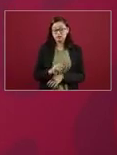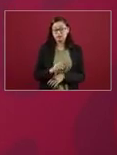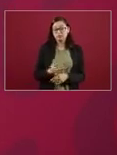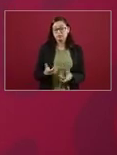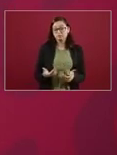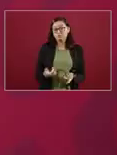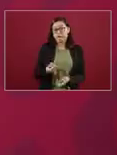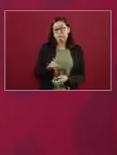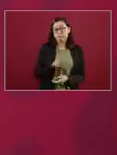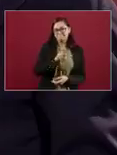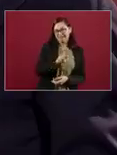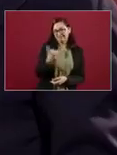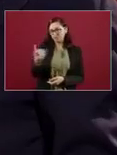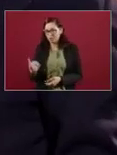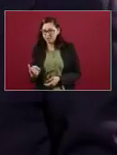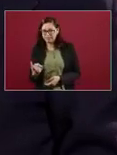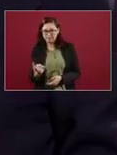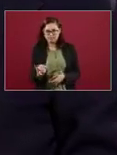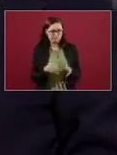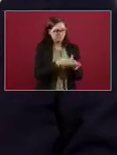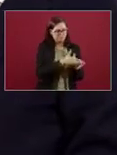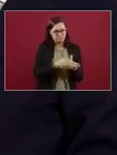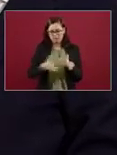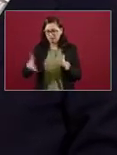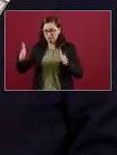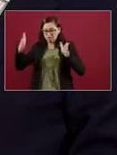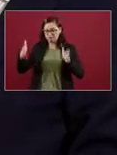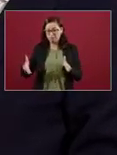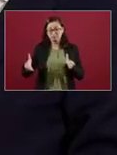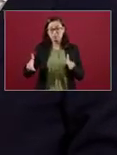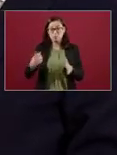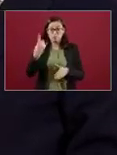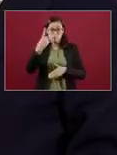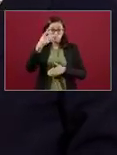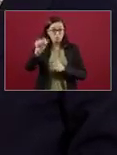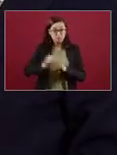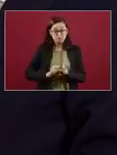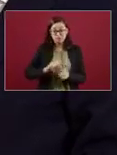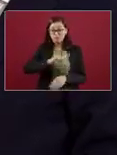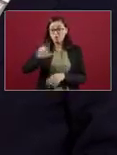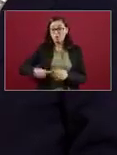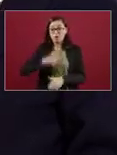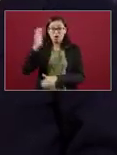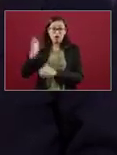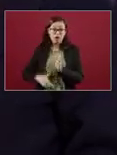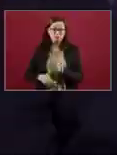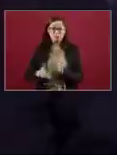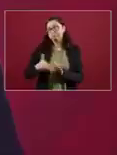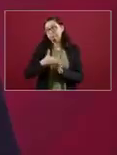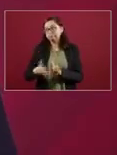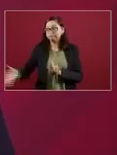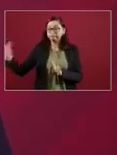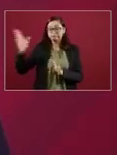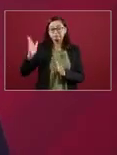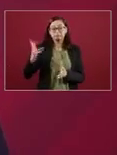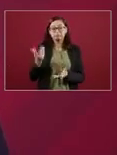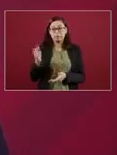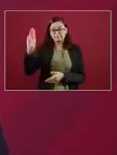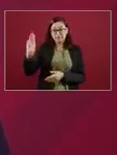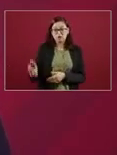por ejemplo, en el caso de la revocación, ya se aprobó en la Cámara de